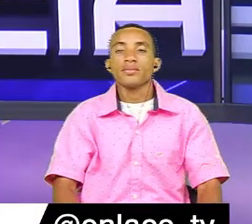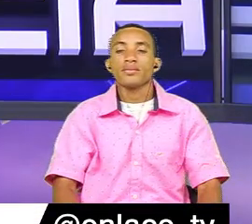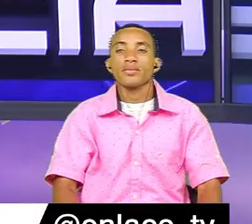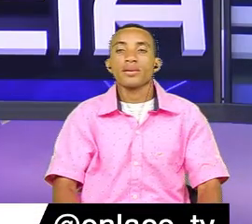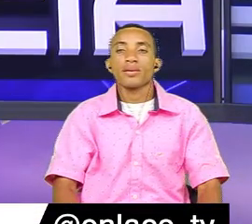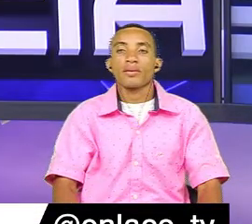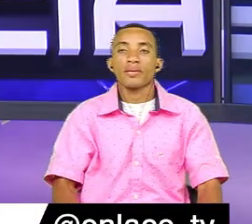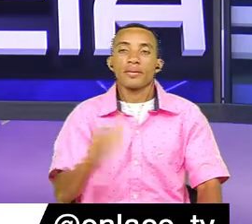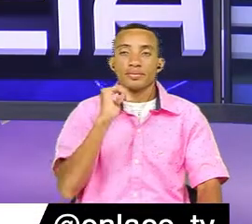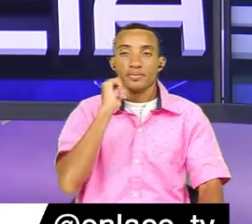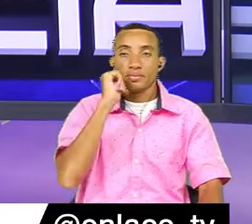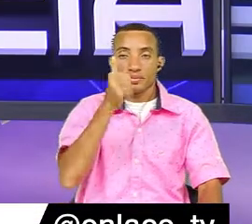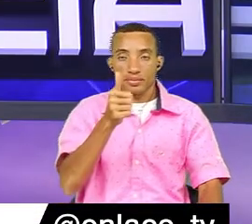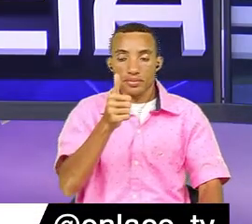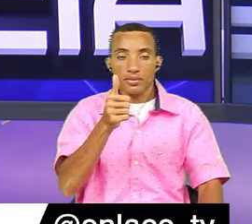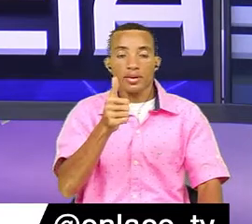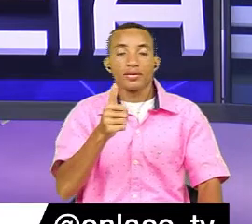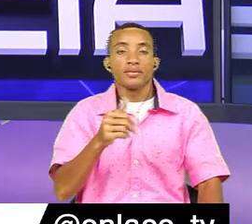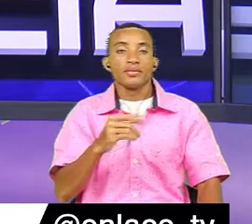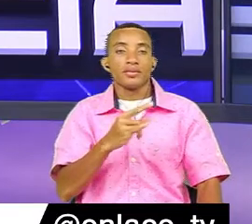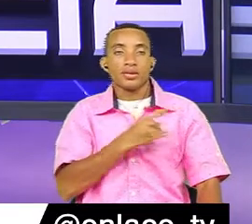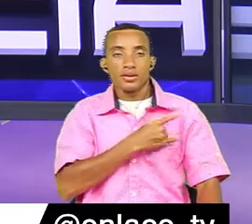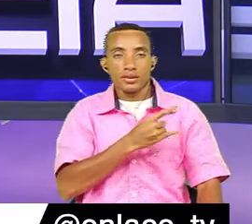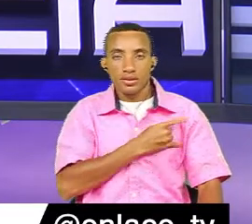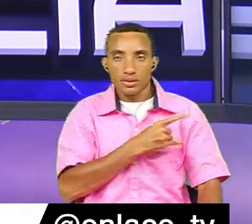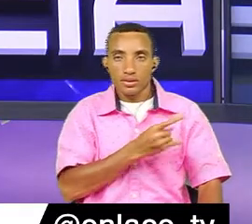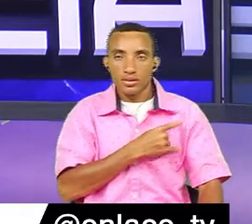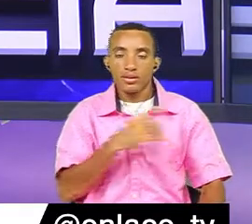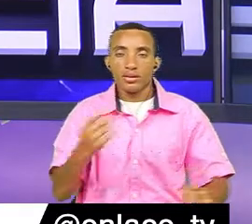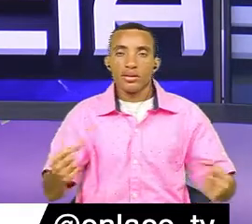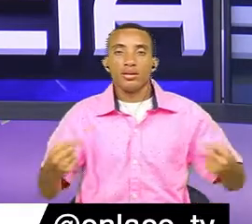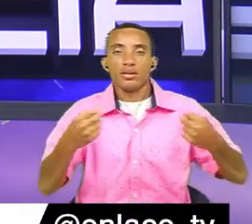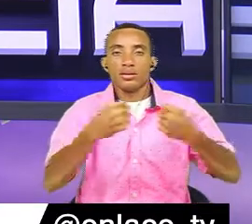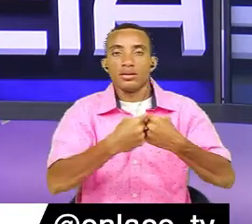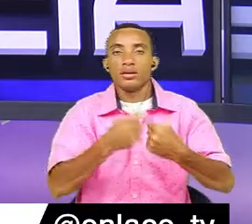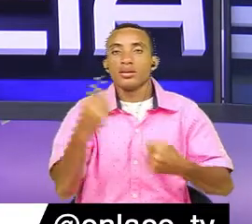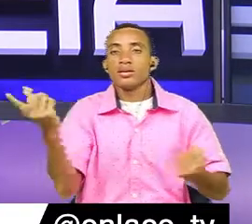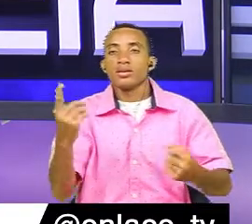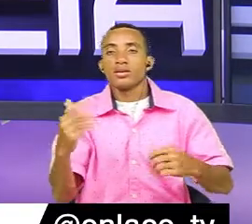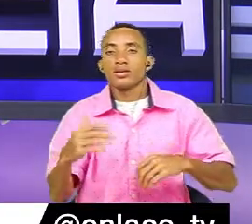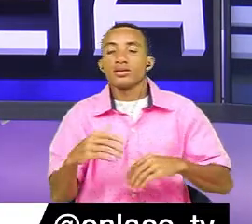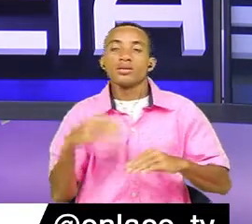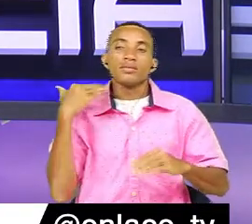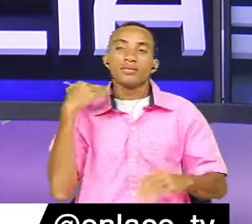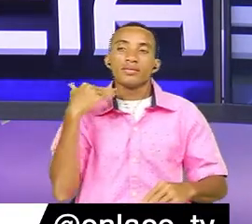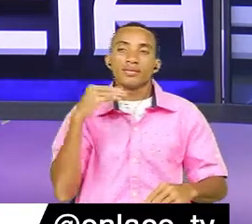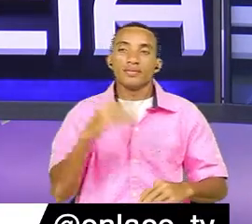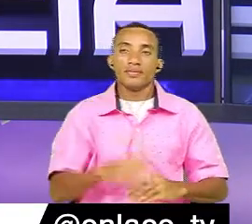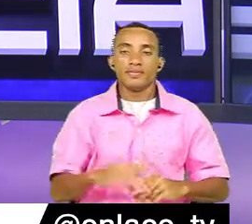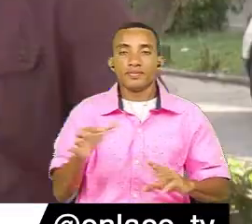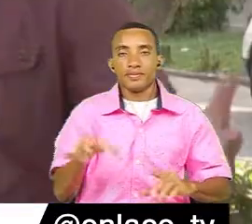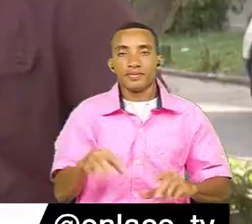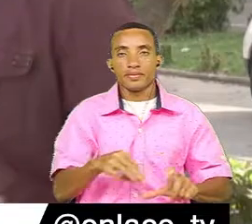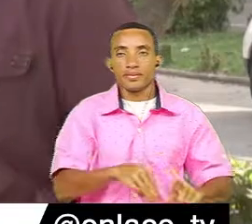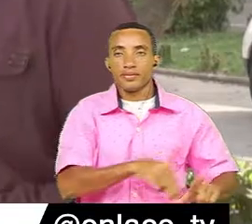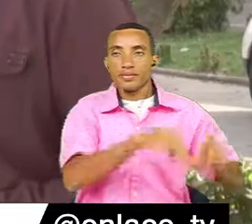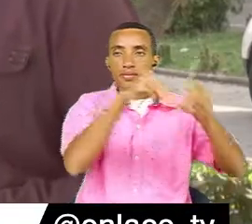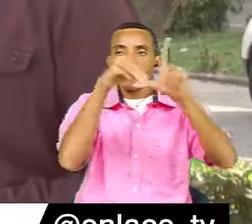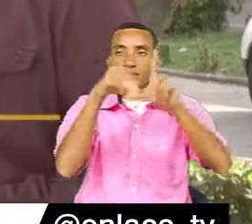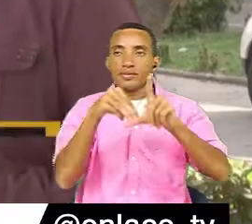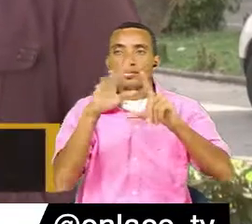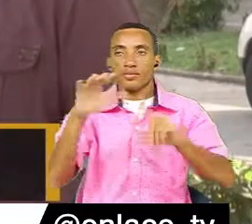con la Universidad Autónoma de Manizales, una videoconferencia para ofrecer un programa de maestría para docentes. Una